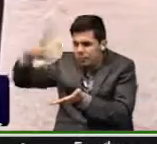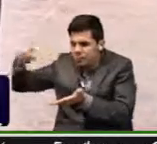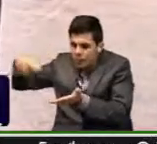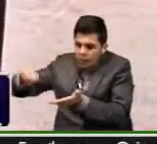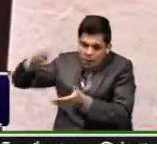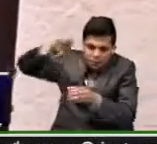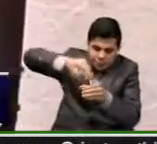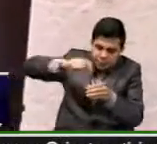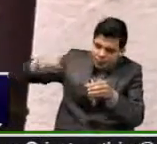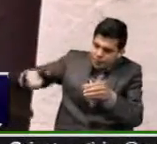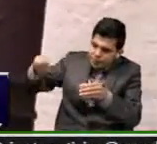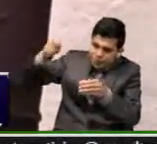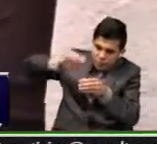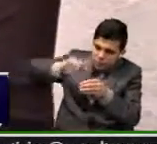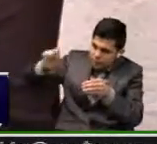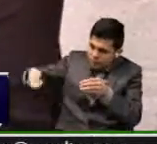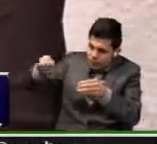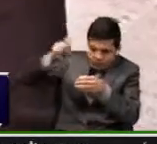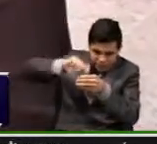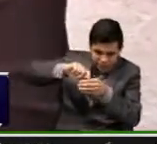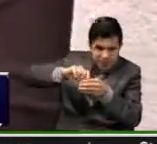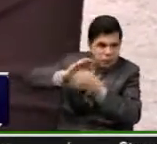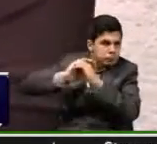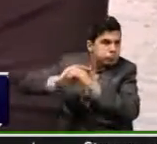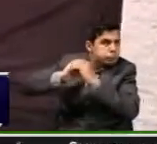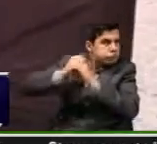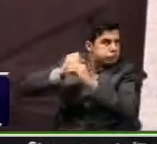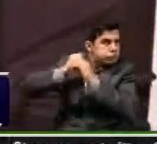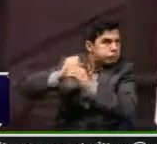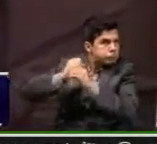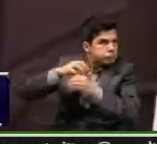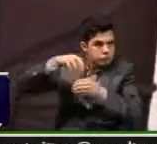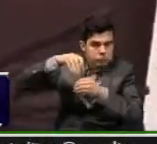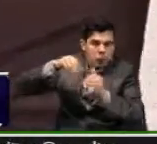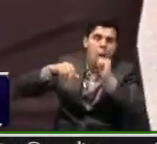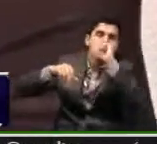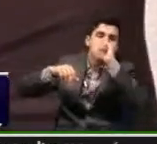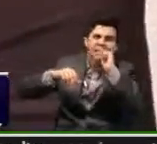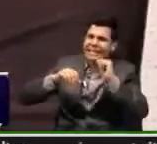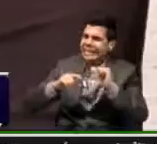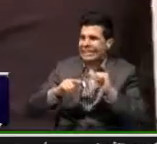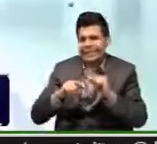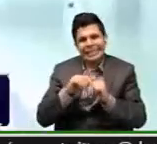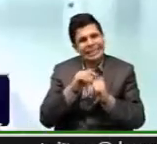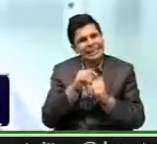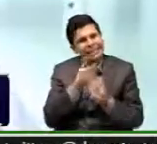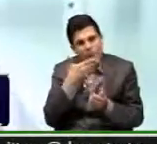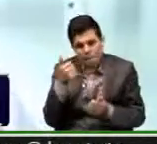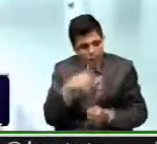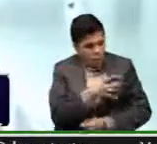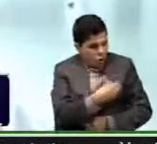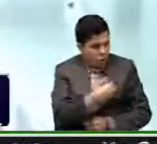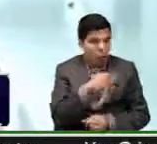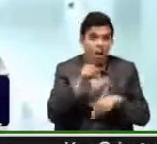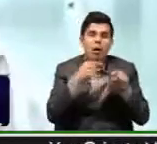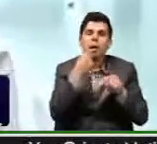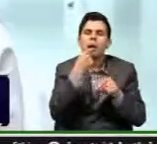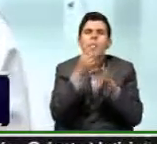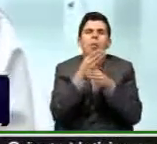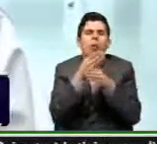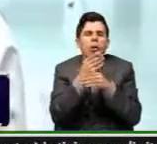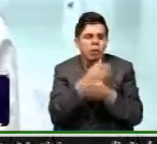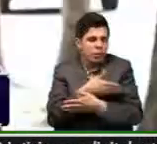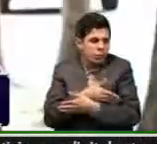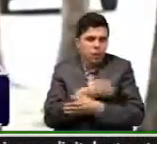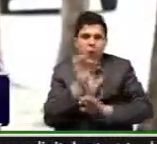por ejemplo un bebé prematuro los que están en cuidado intensivo que por algunas circunstancias no pueden succionar se les alimenta por